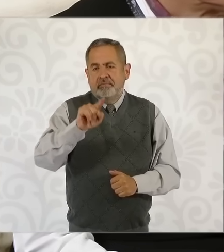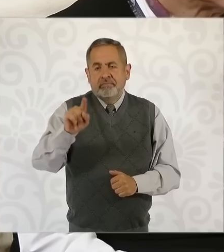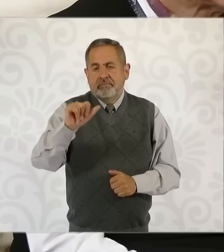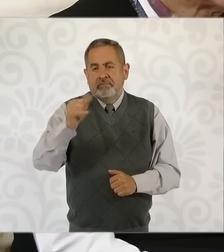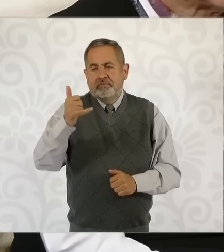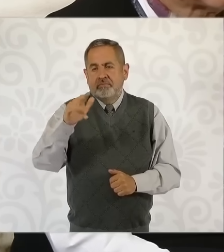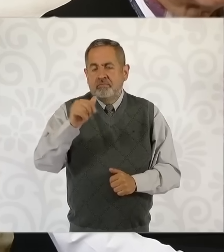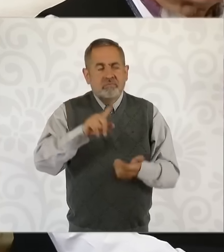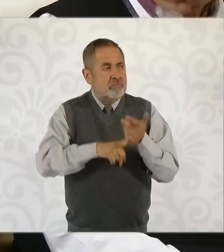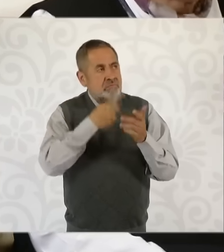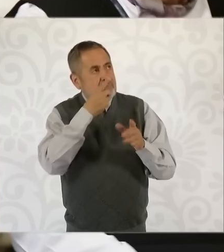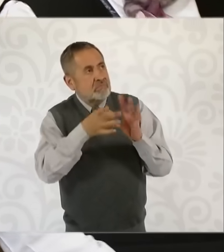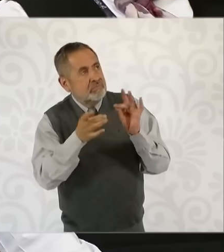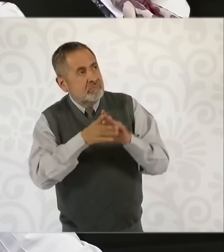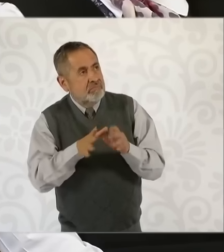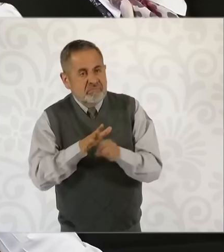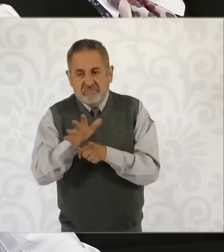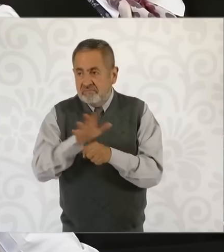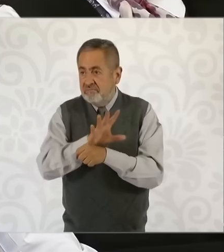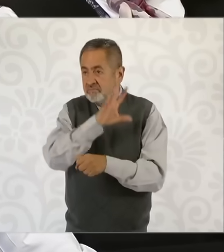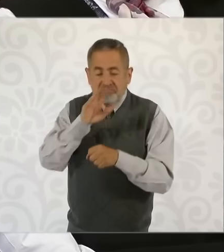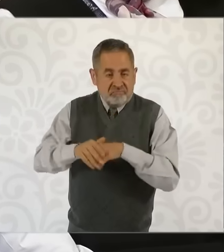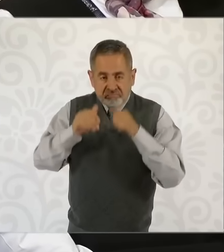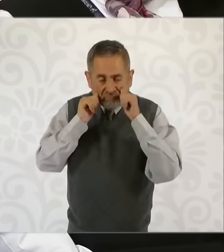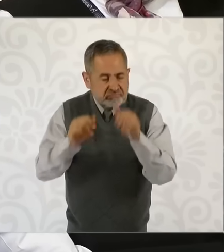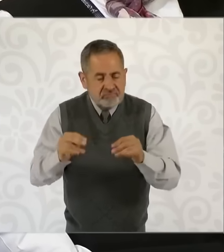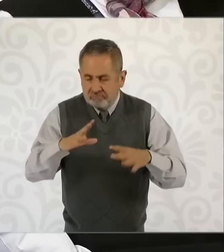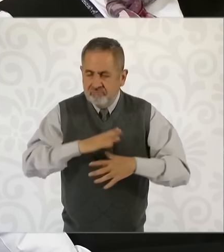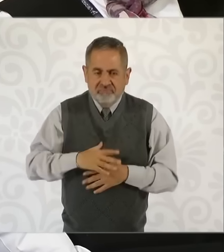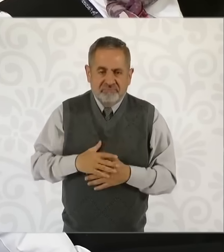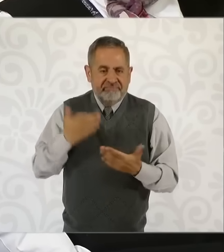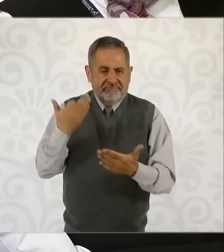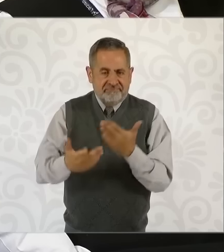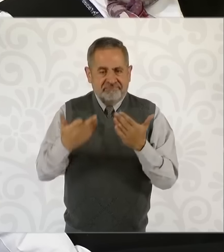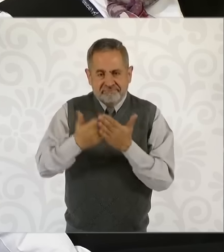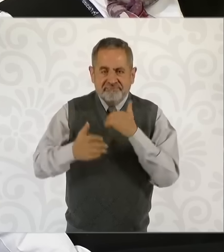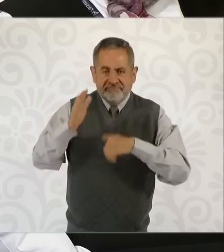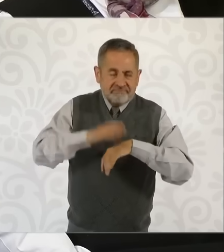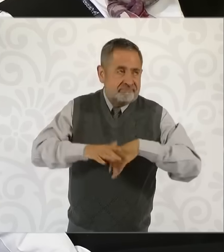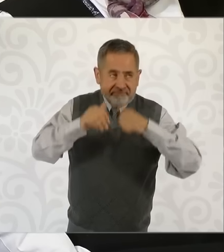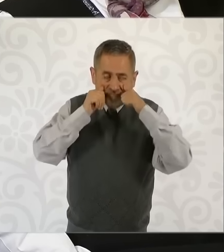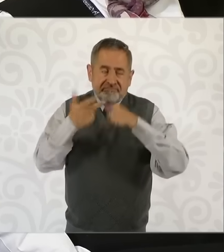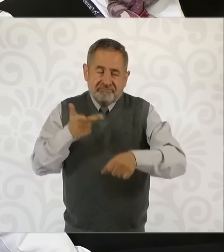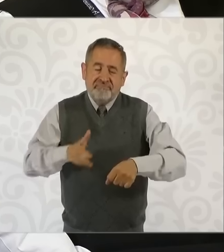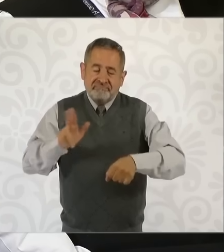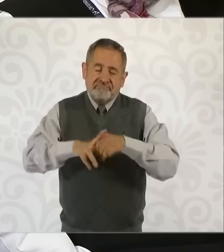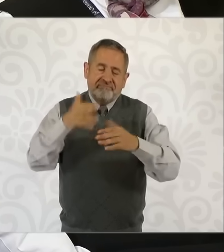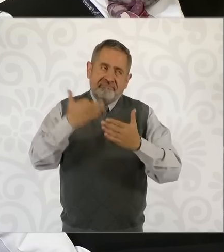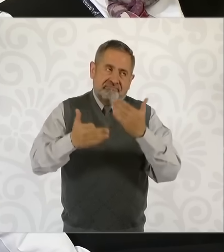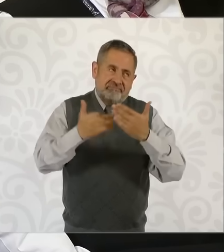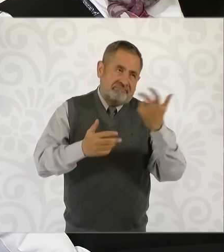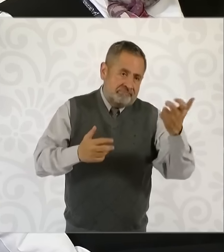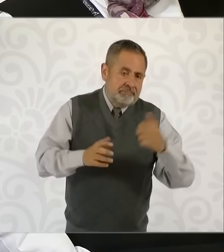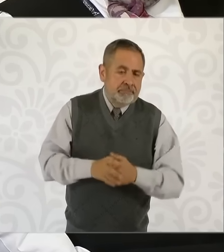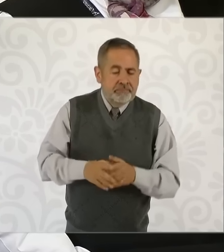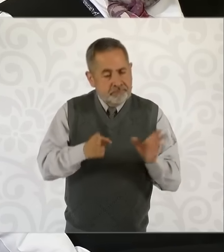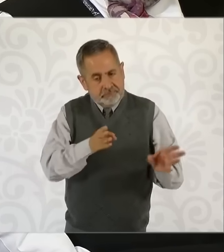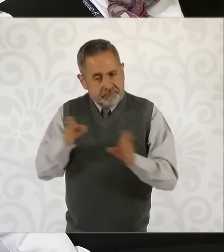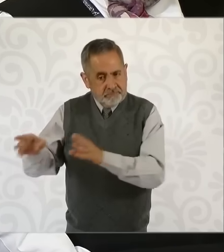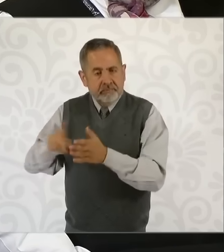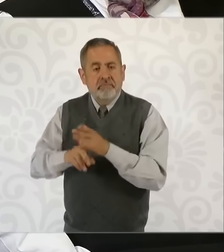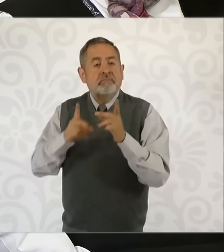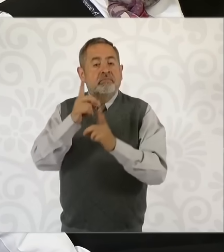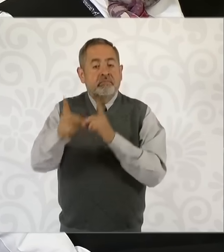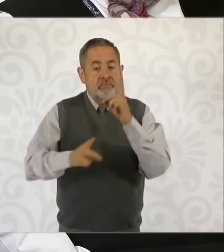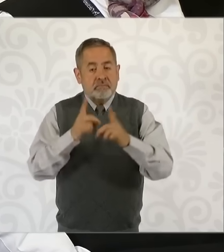de… no es suficiente la atención en términos de salud, de ahí mi pregunta. Y por otro lado, Presidenta, en un tema de deporte, también en el estado